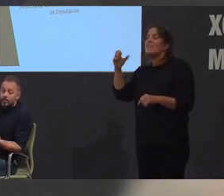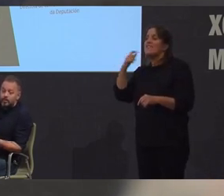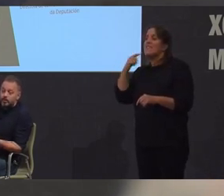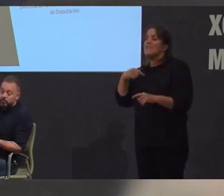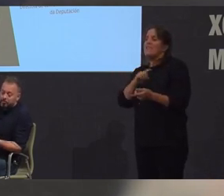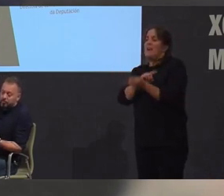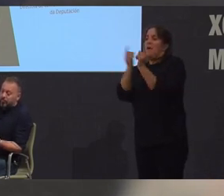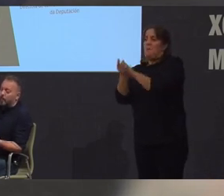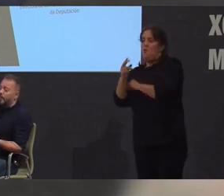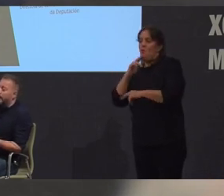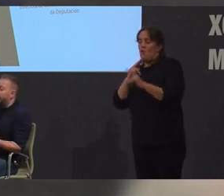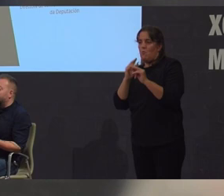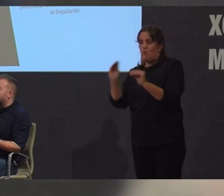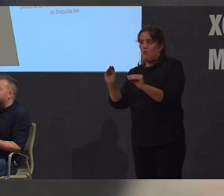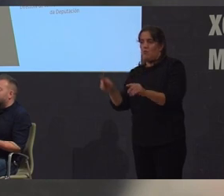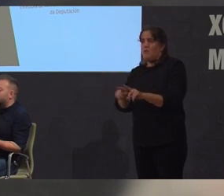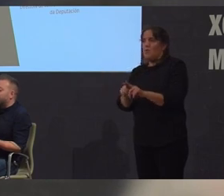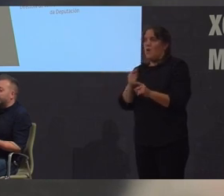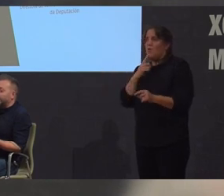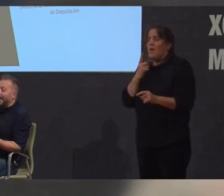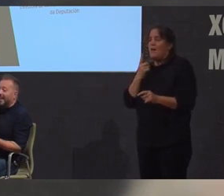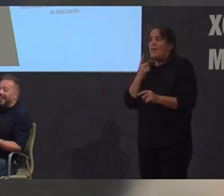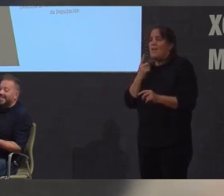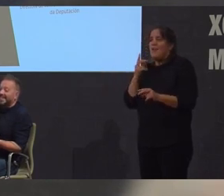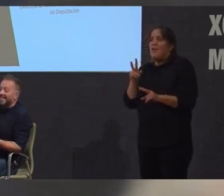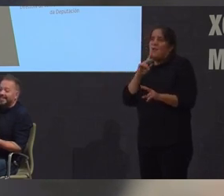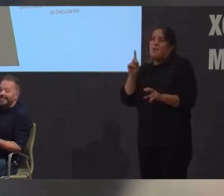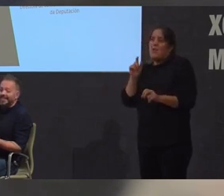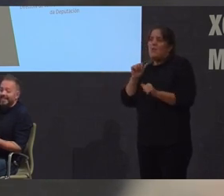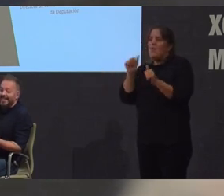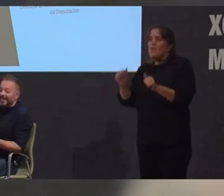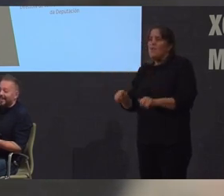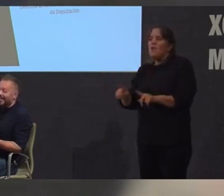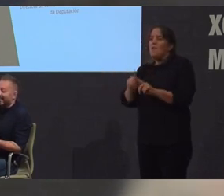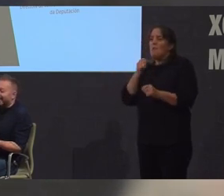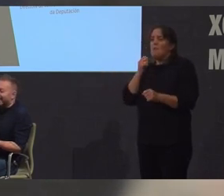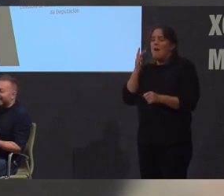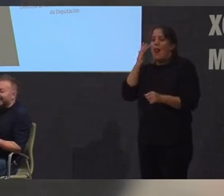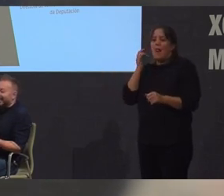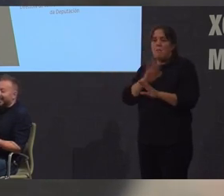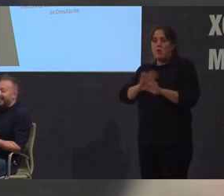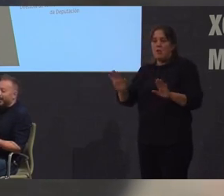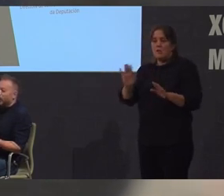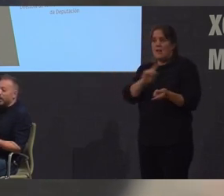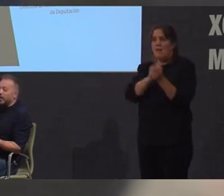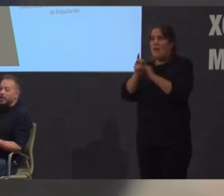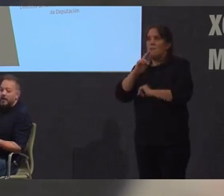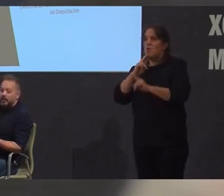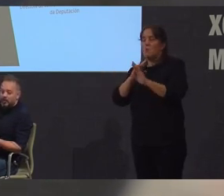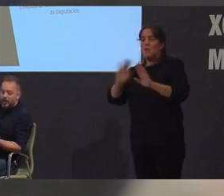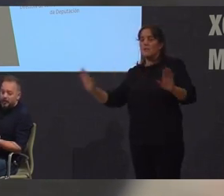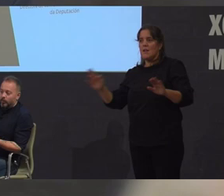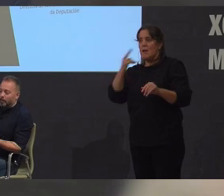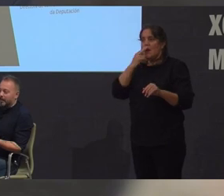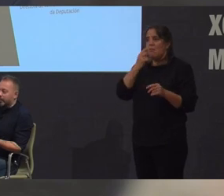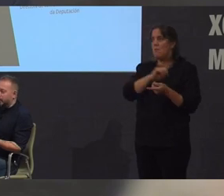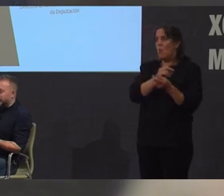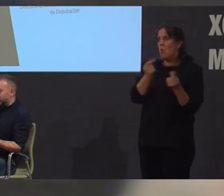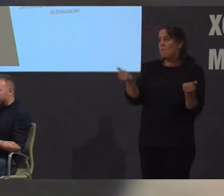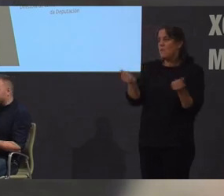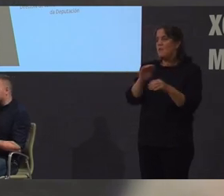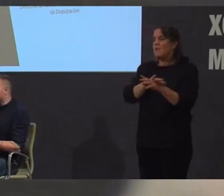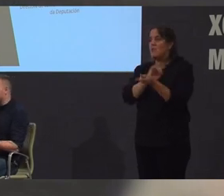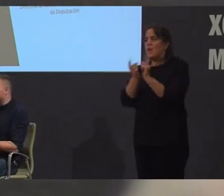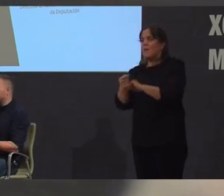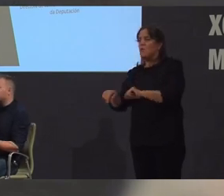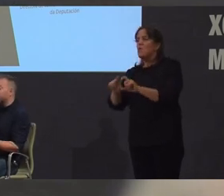Birkelius. Era una manera de blanquearse, ¿no?, y dejar de ser un nazi para considerarse un empresario